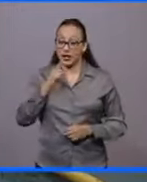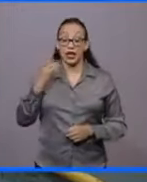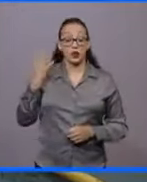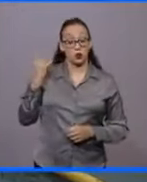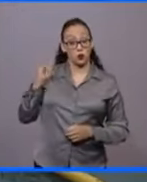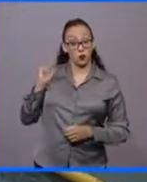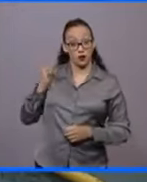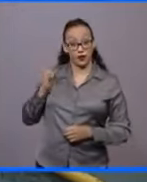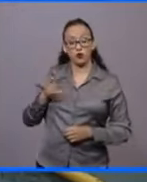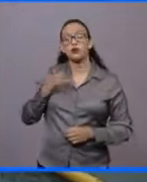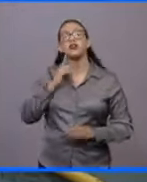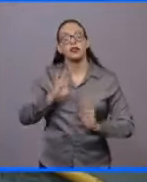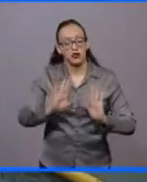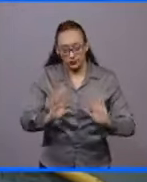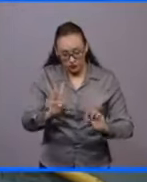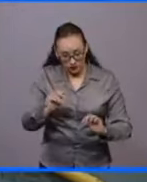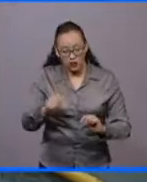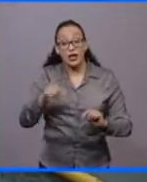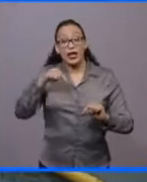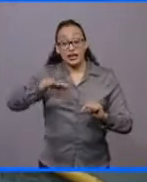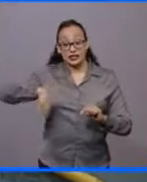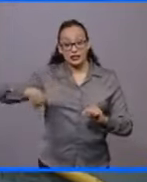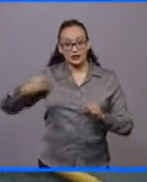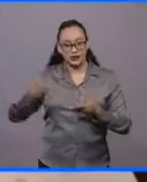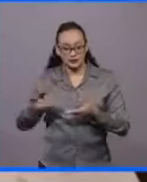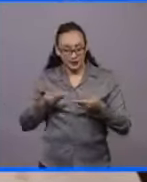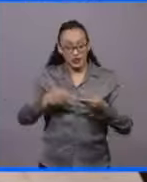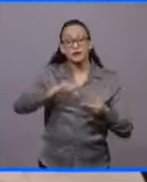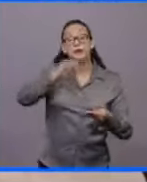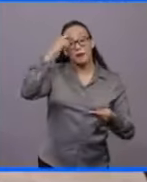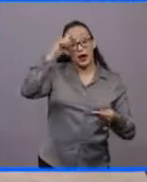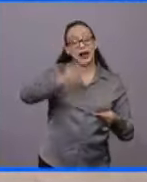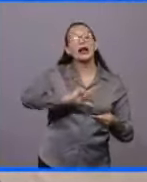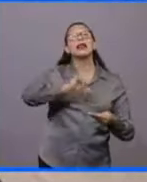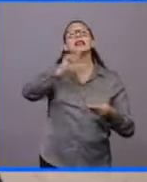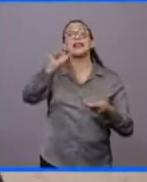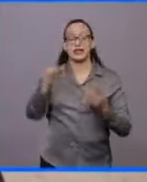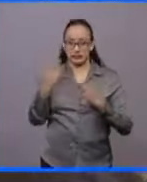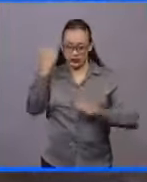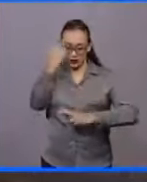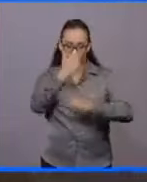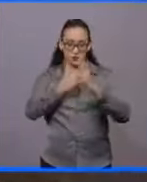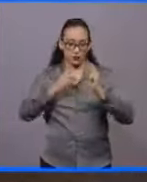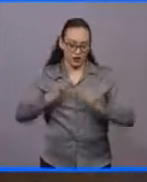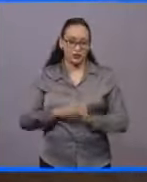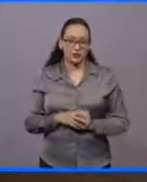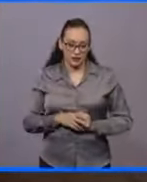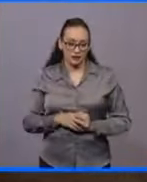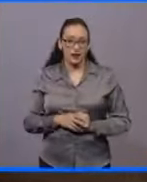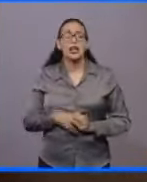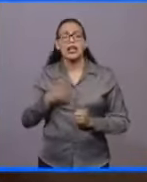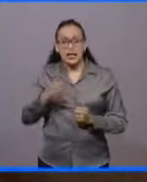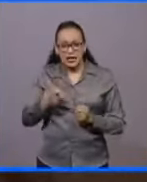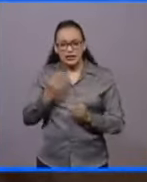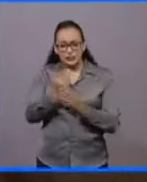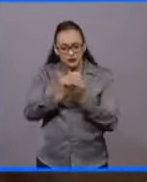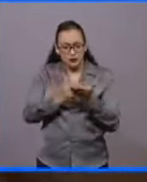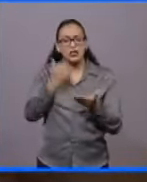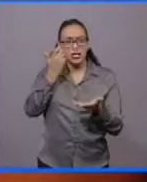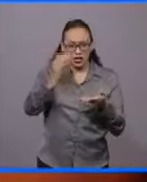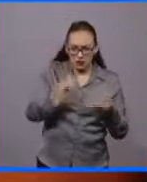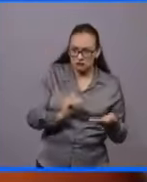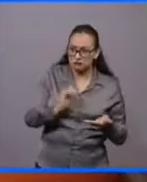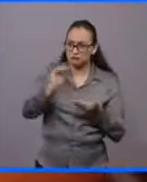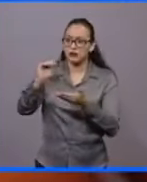julio determinó posponer para un mayor análisis el proyecto, que, entre otros aspectos, propone remitir a la Suprema Corte de Justicia